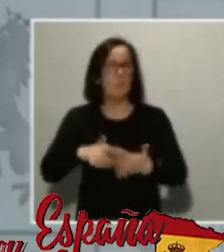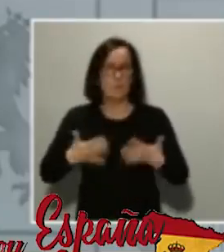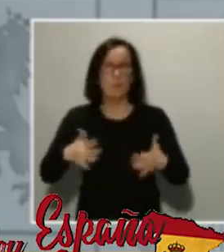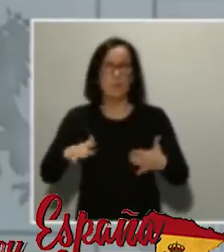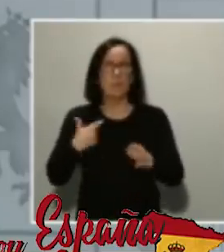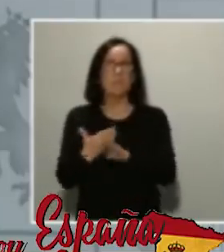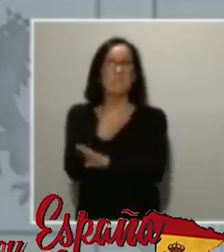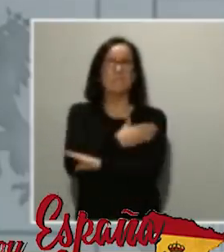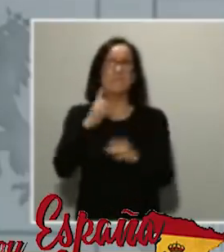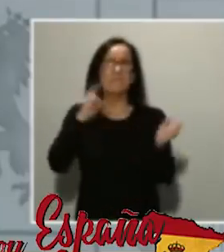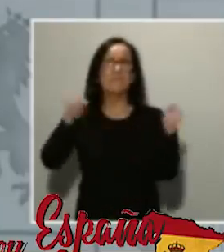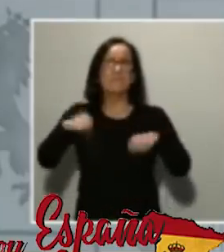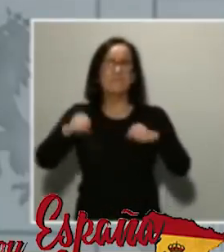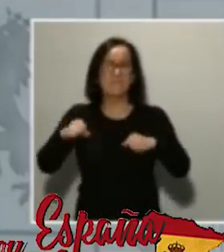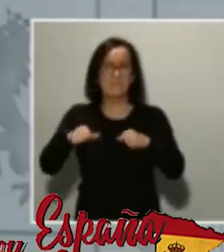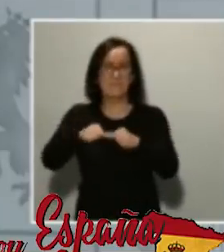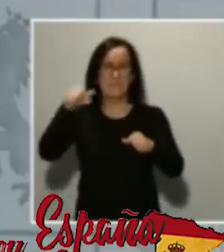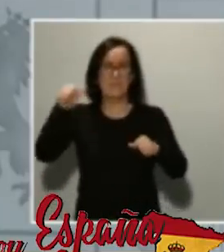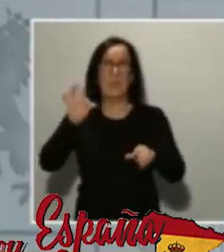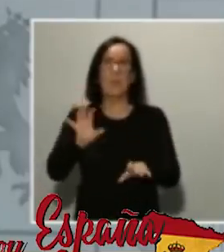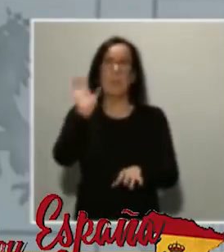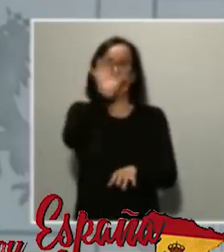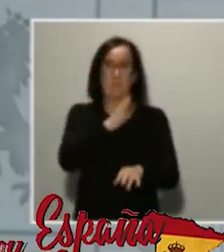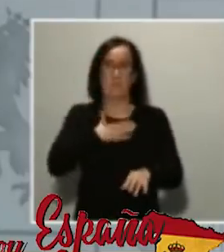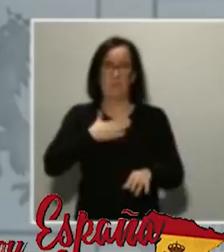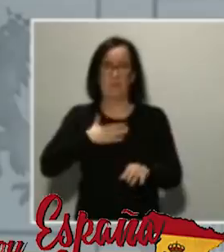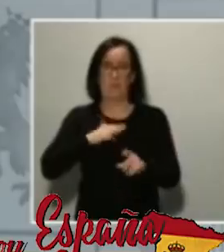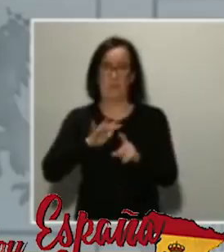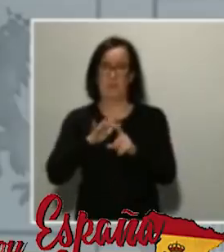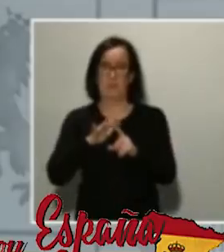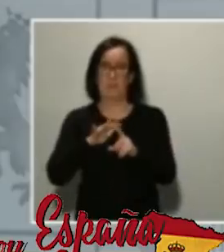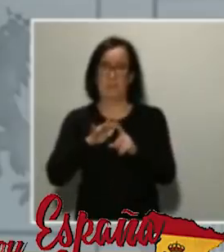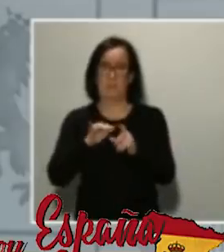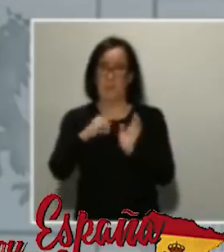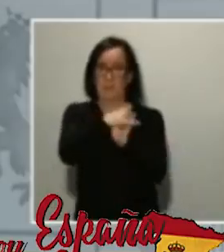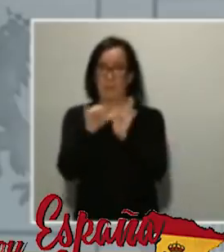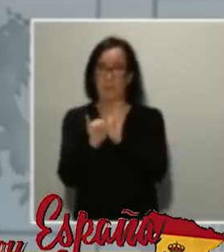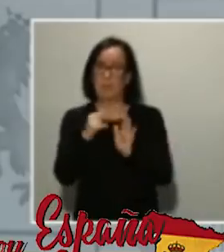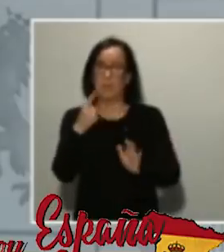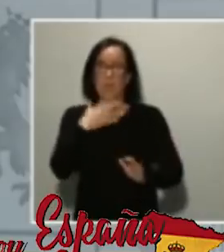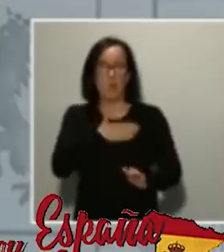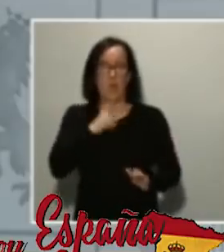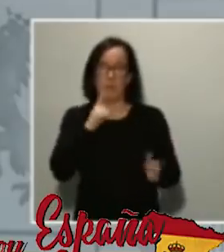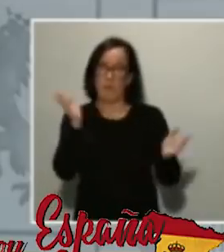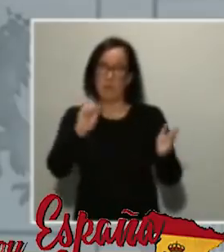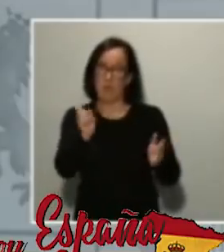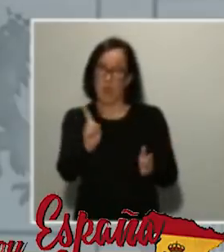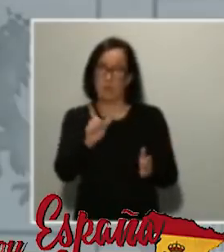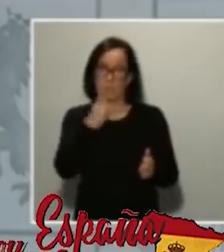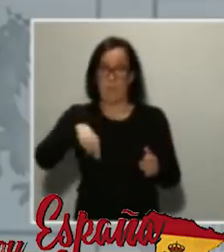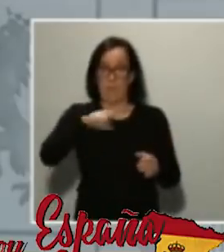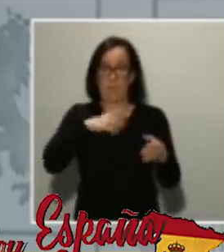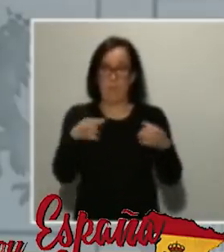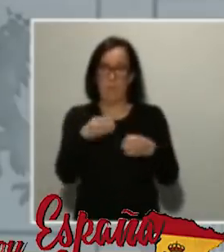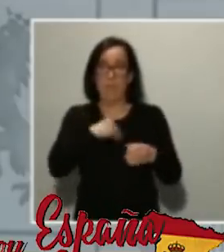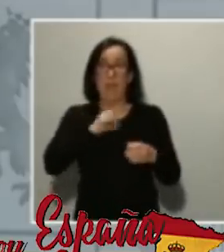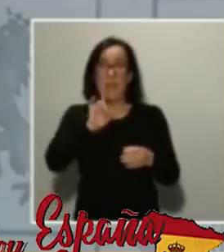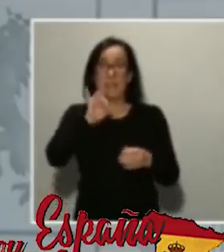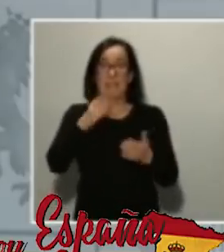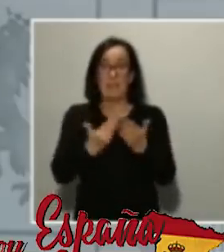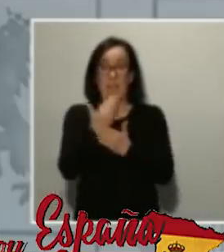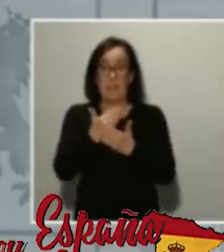no es posible y lo que merece una explicación, bueno, no merece, merece que nos lo expliquen cuando haya pasado.